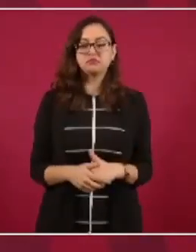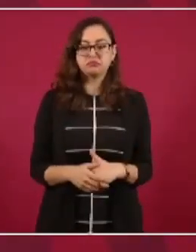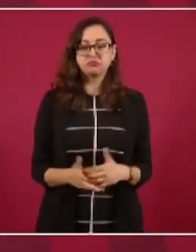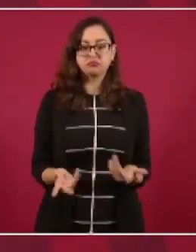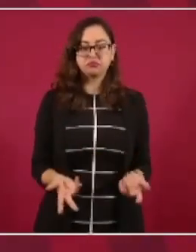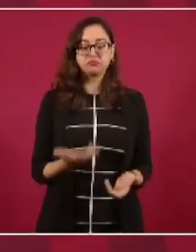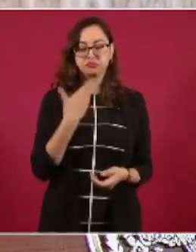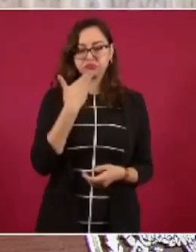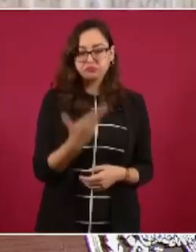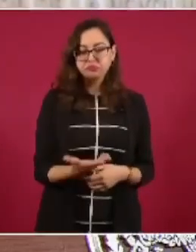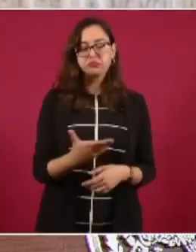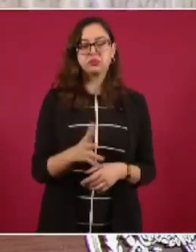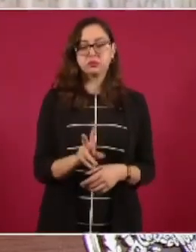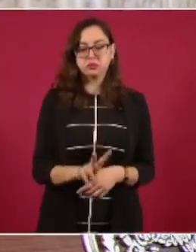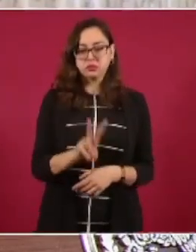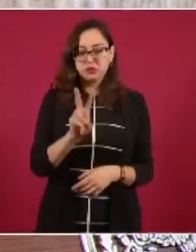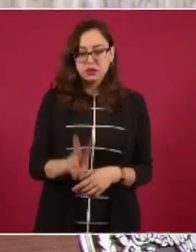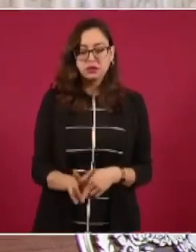íntegra,